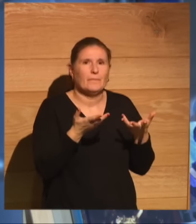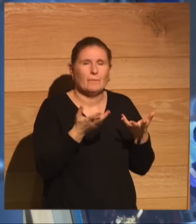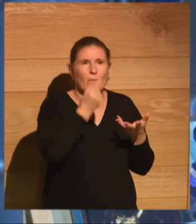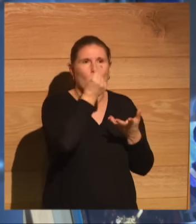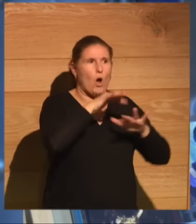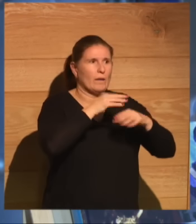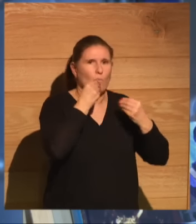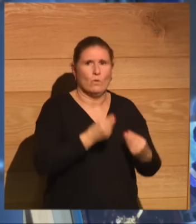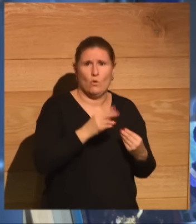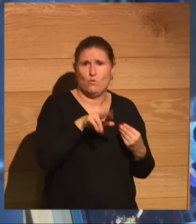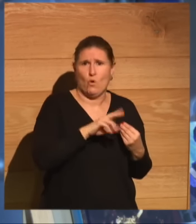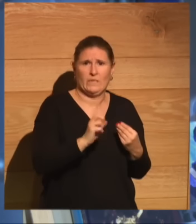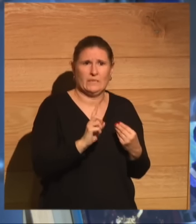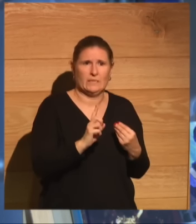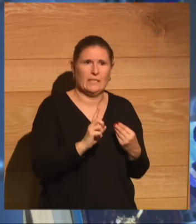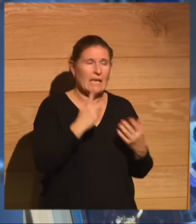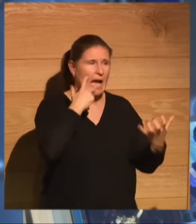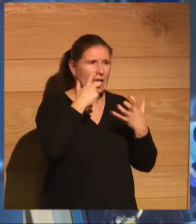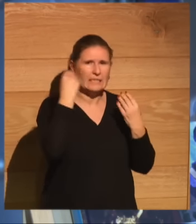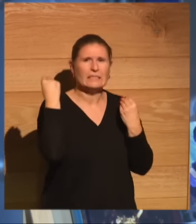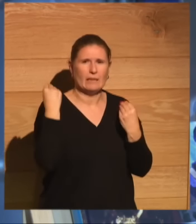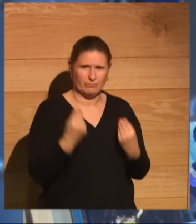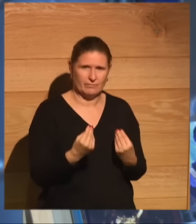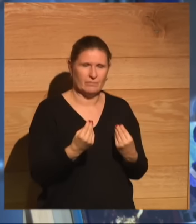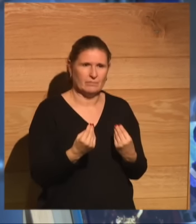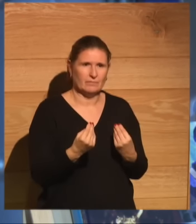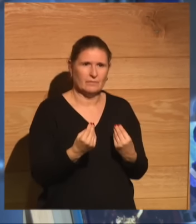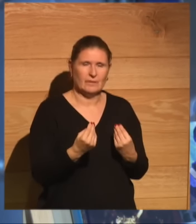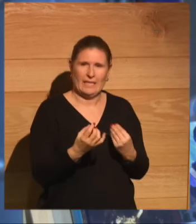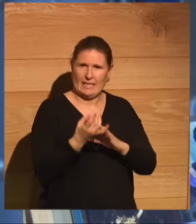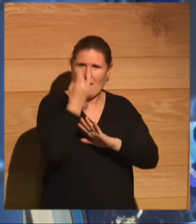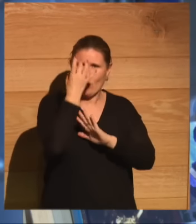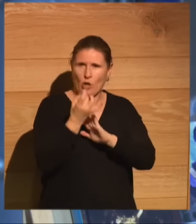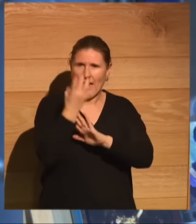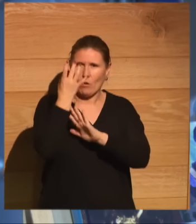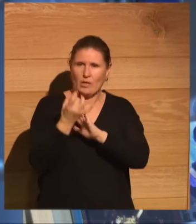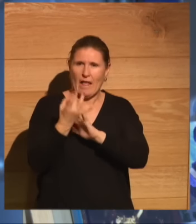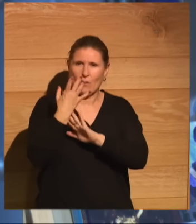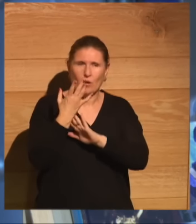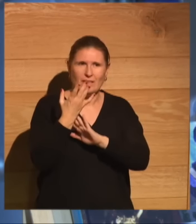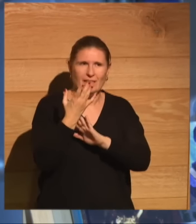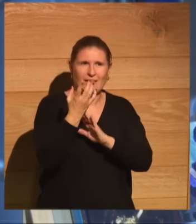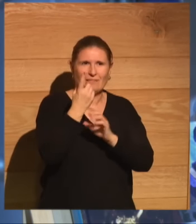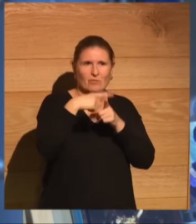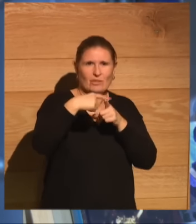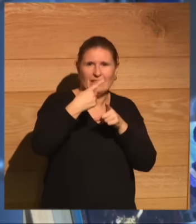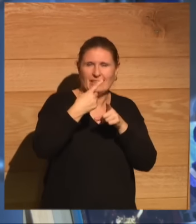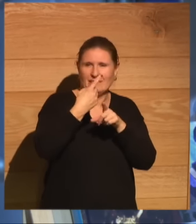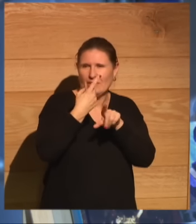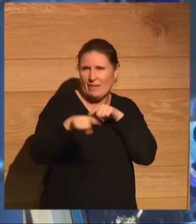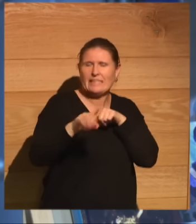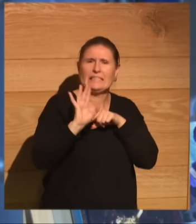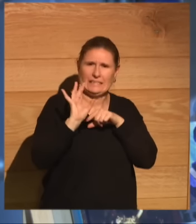animador, no lo es. Es muy buen artista, es un gran creador de mundos, siempre ha sido un gran creador de mundos, pero no es un